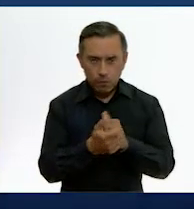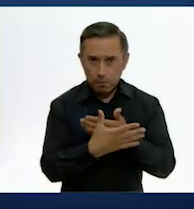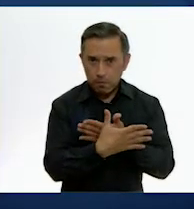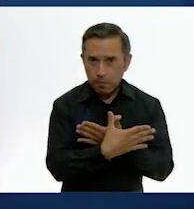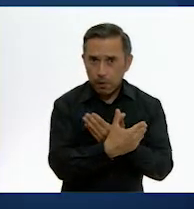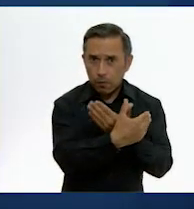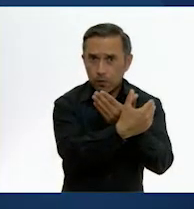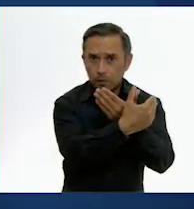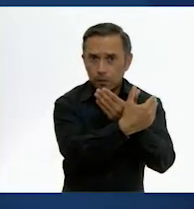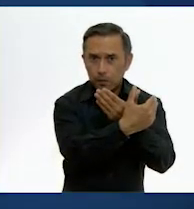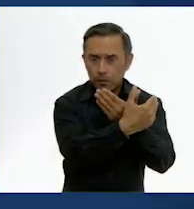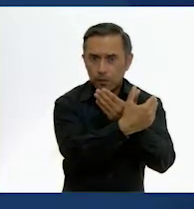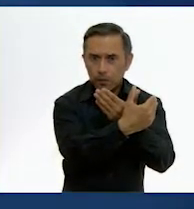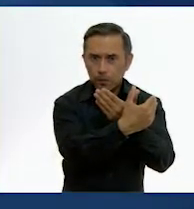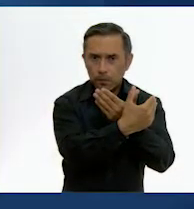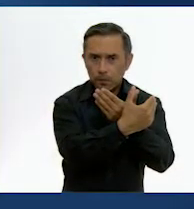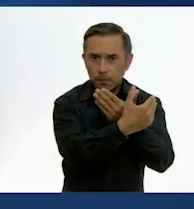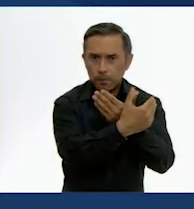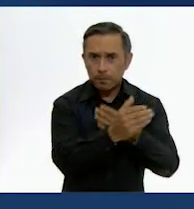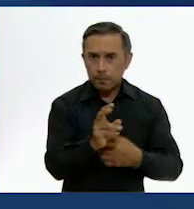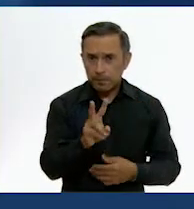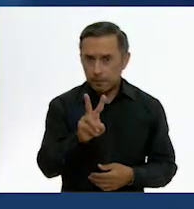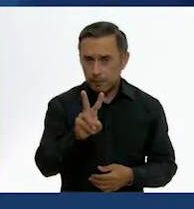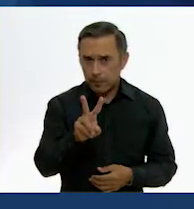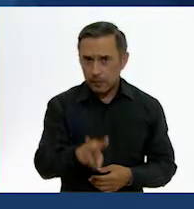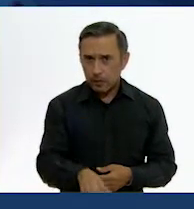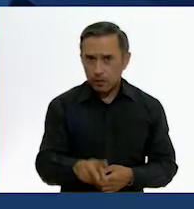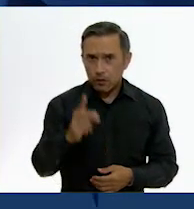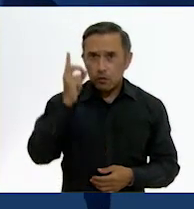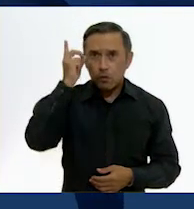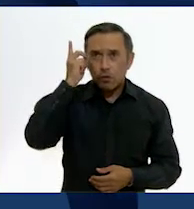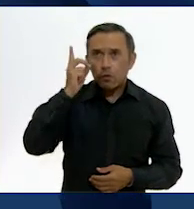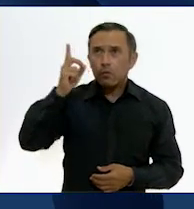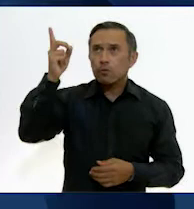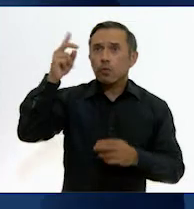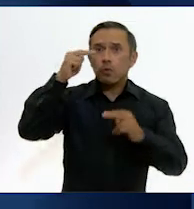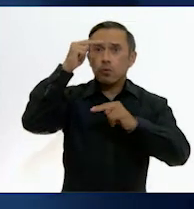entonces no es verdad que vivía dios en la luna